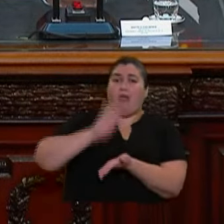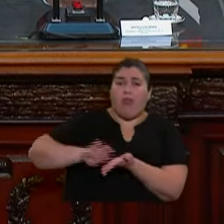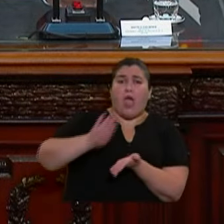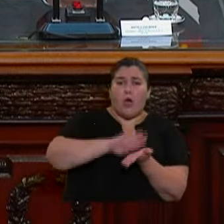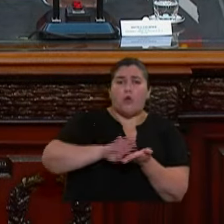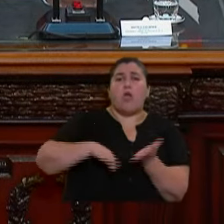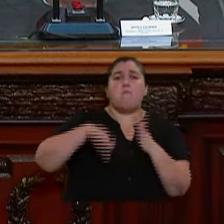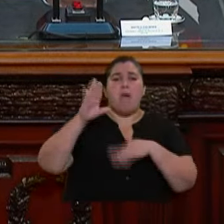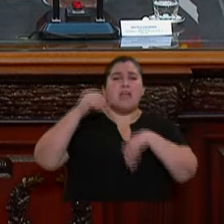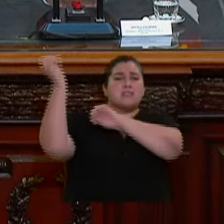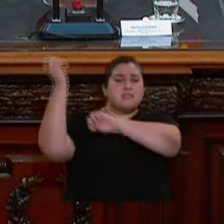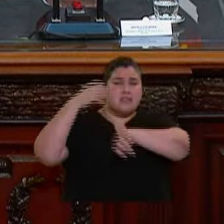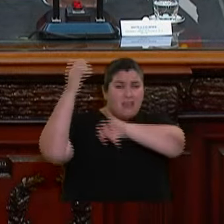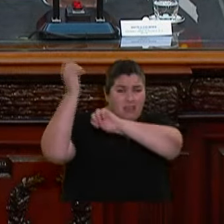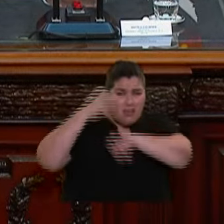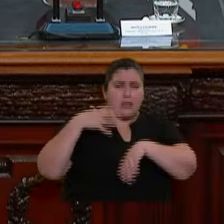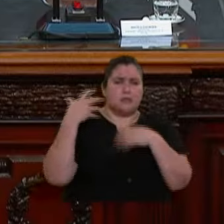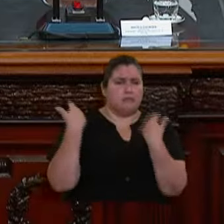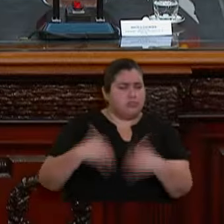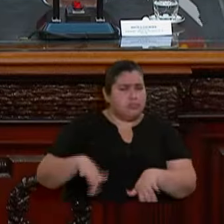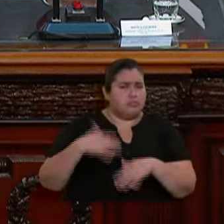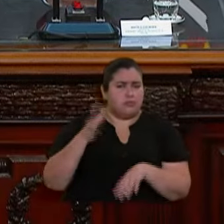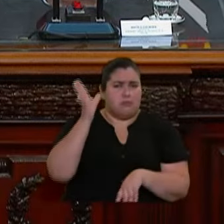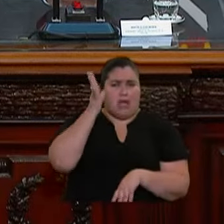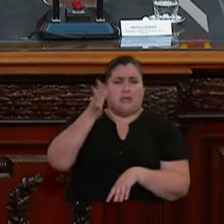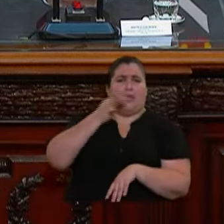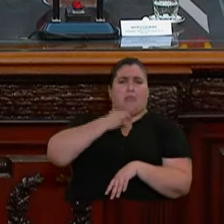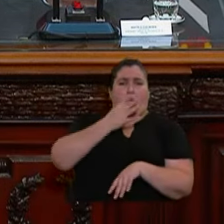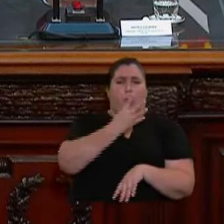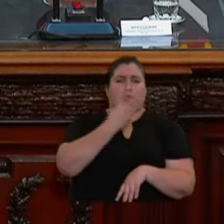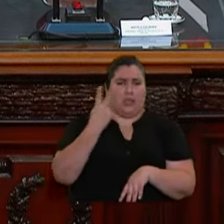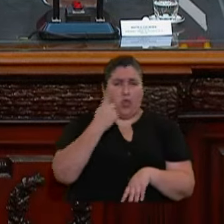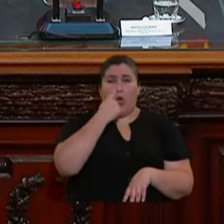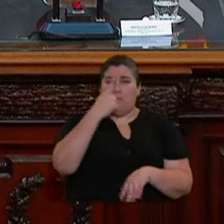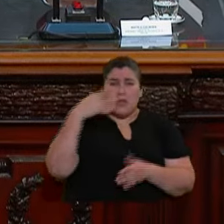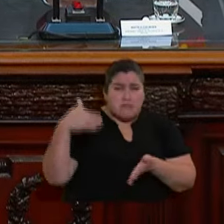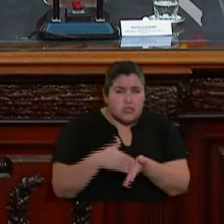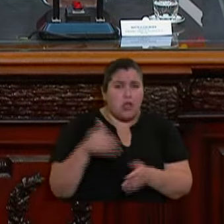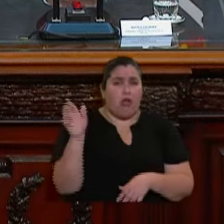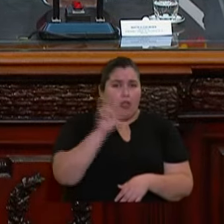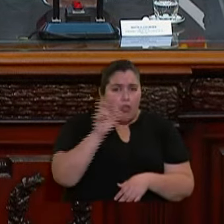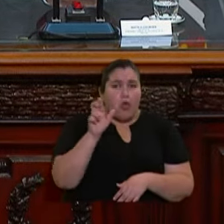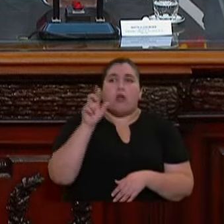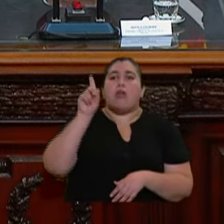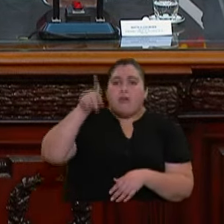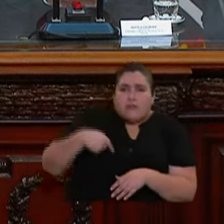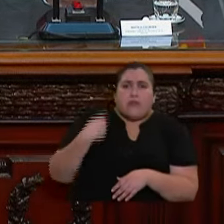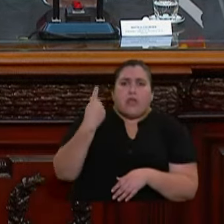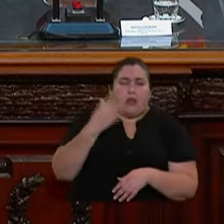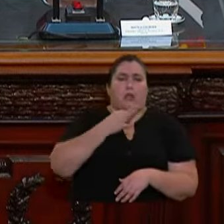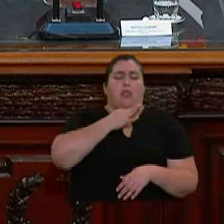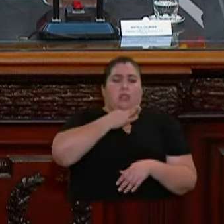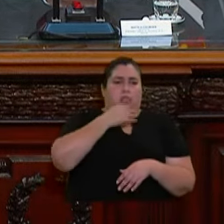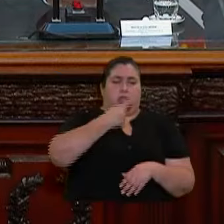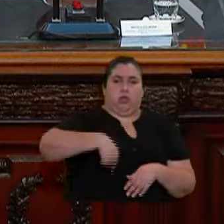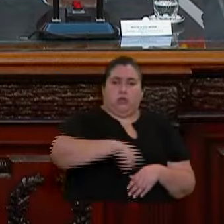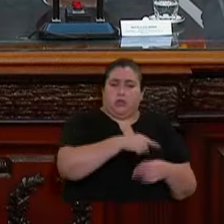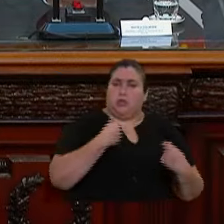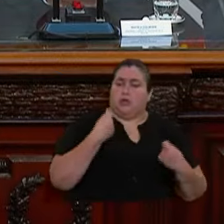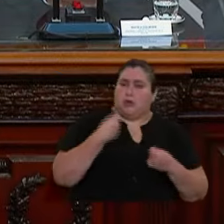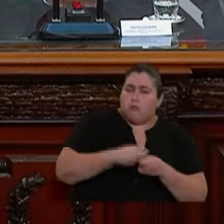los importadores, que era una espada de Damocles de 42 mil millones de dólares que colgaba sobre la cabeza de todos los